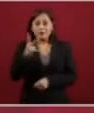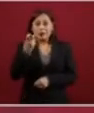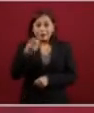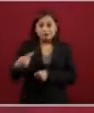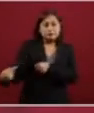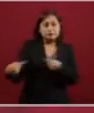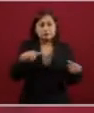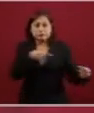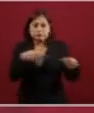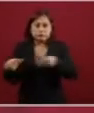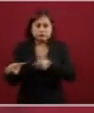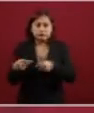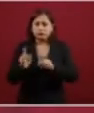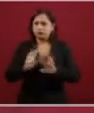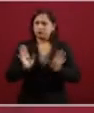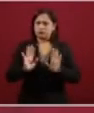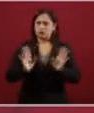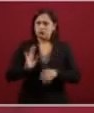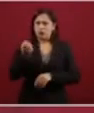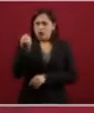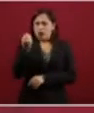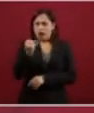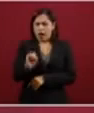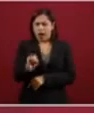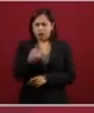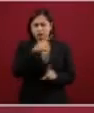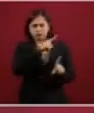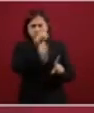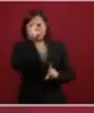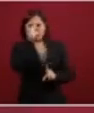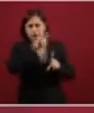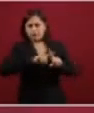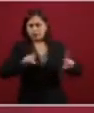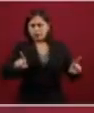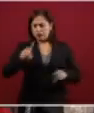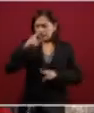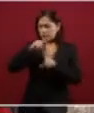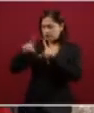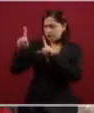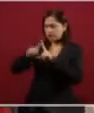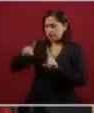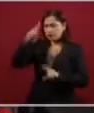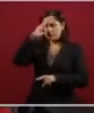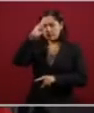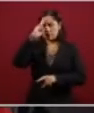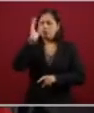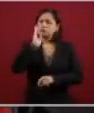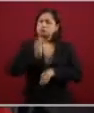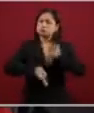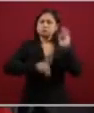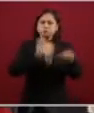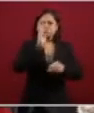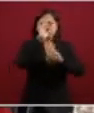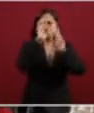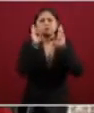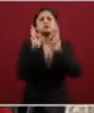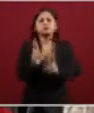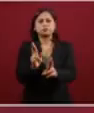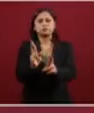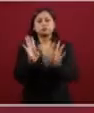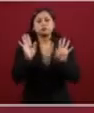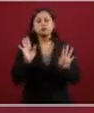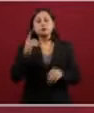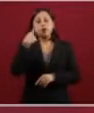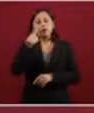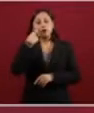coexistencia es que se respeten las diferencias. México tiene su propia idea de la política exterior. México siempre le